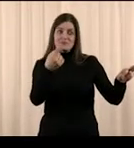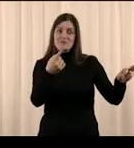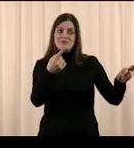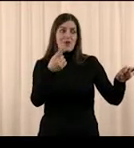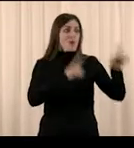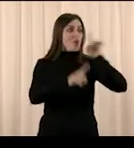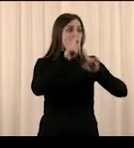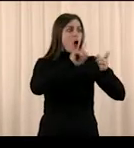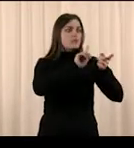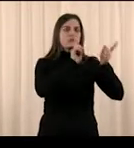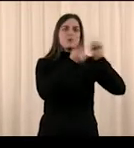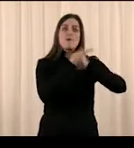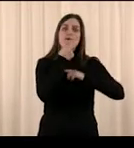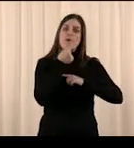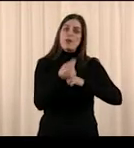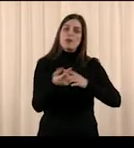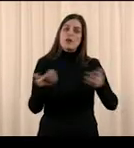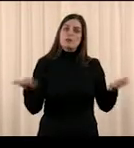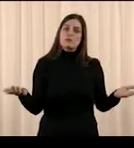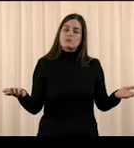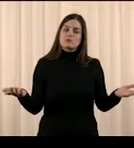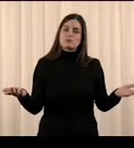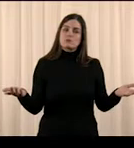y todo se simplifica.